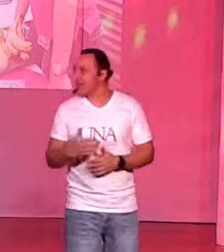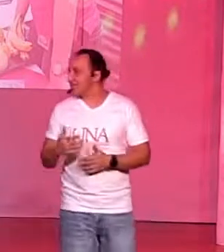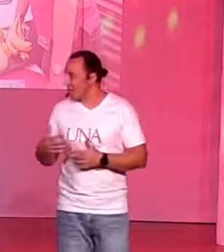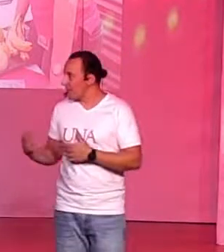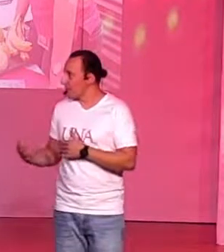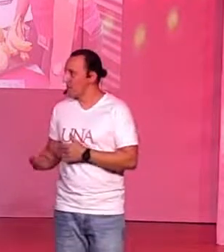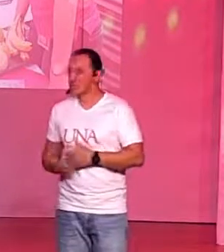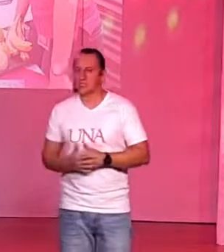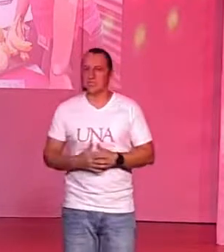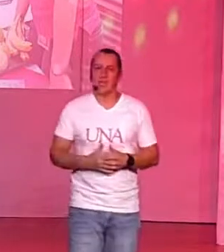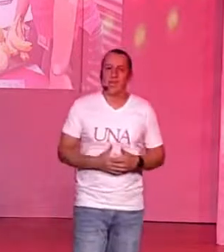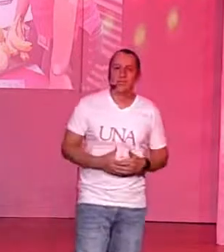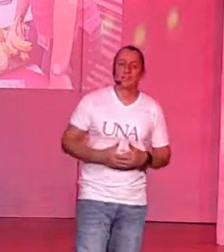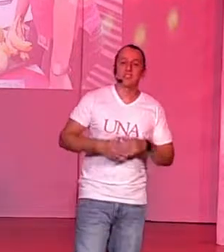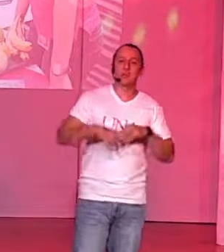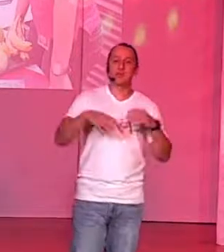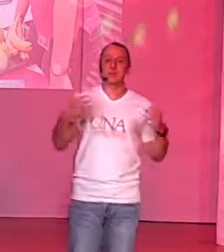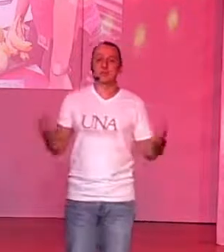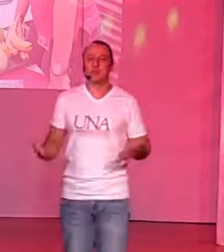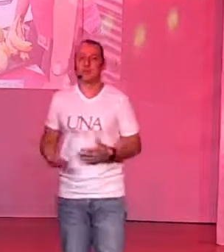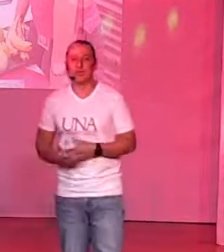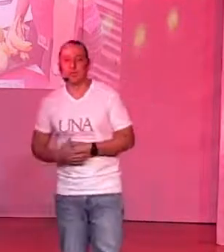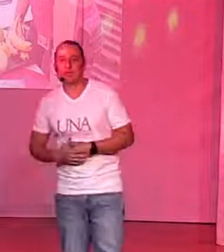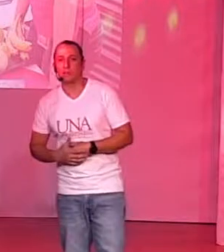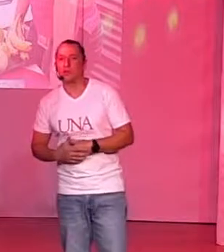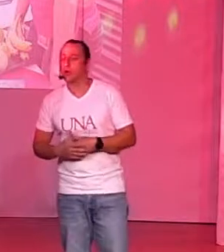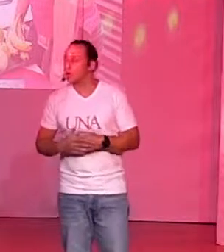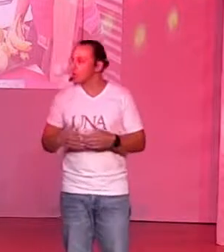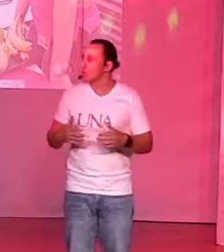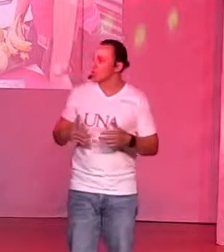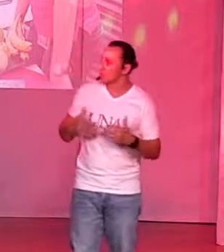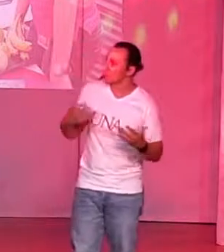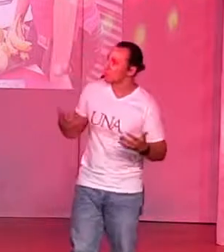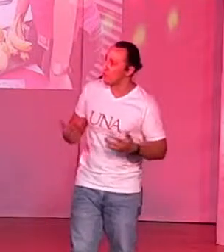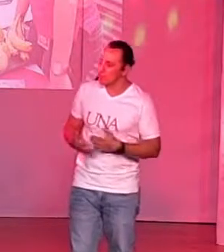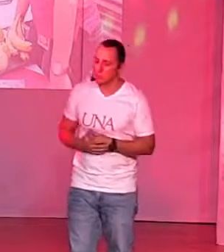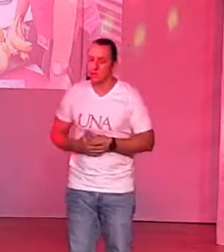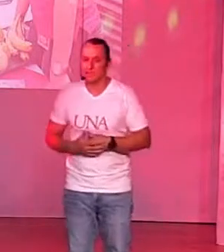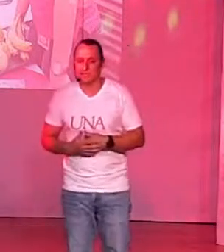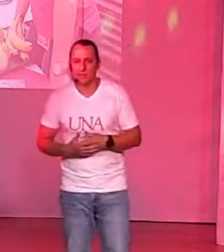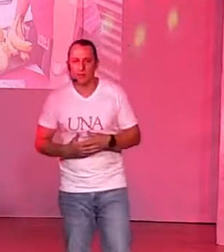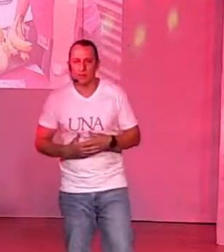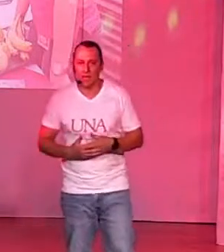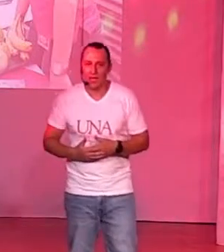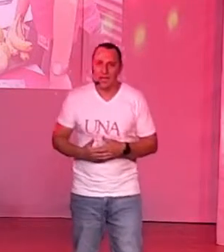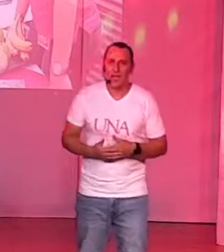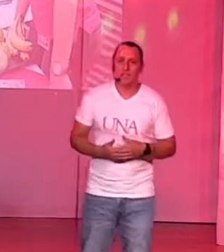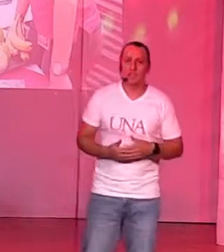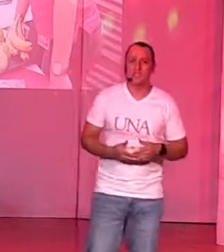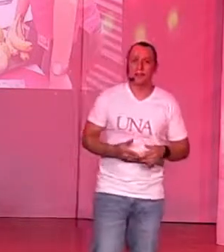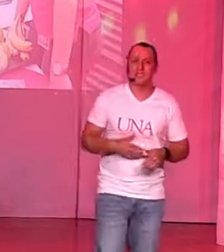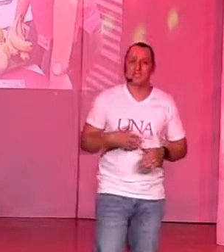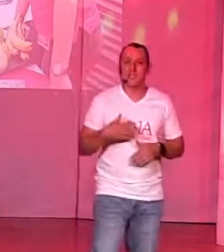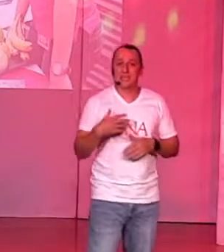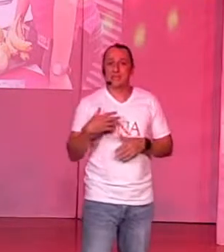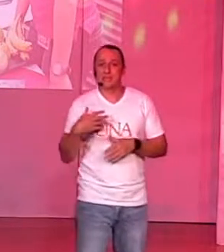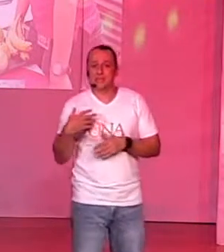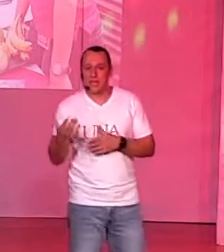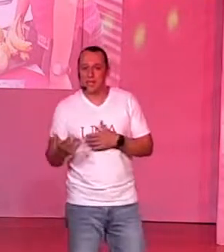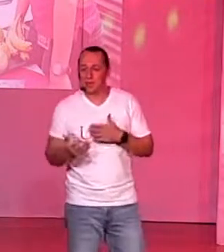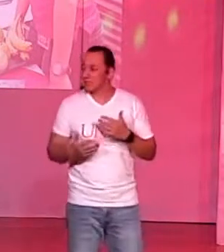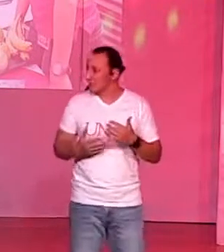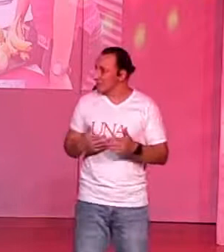este orden y saber por qué existe. Entonces, aquí en la Universidad Nacional tenemos también el orden con nuestras autoridades universitarias, ¿verdad? Entonces, bien, para el